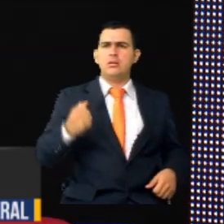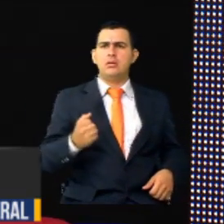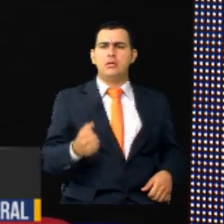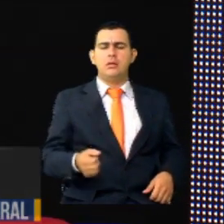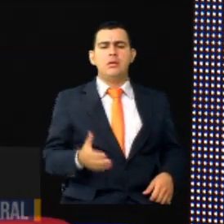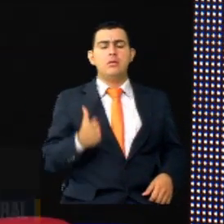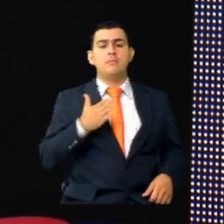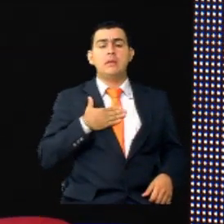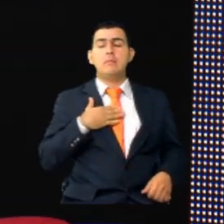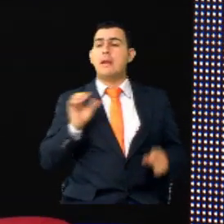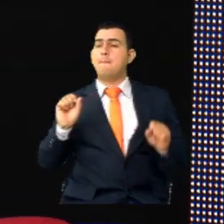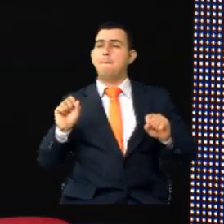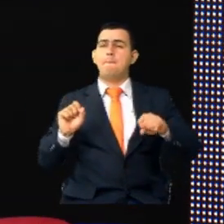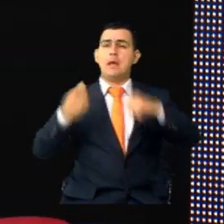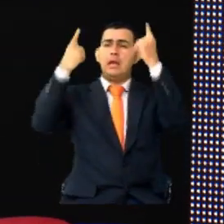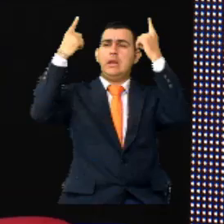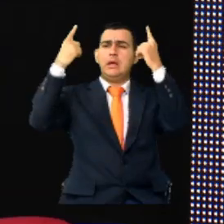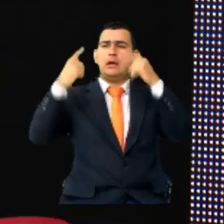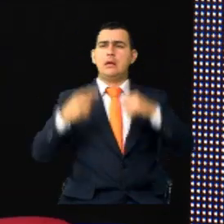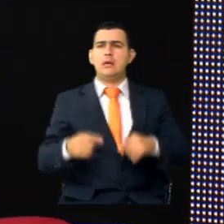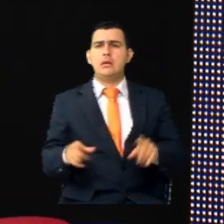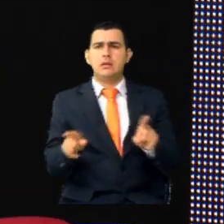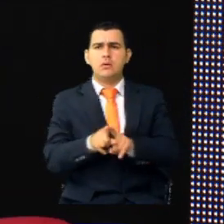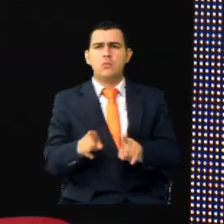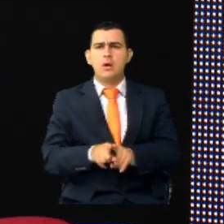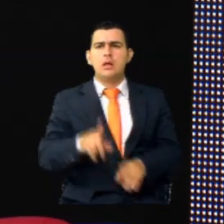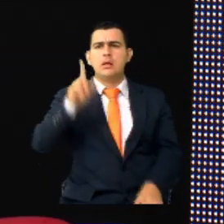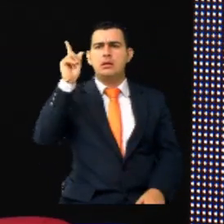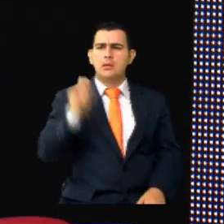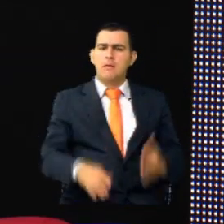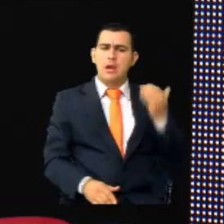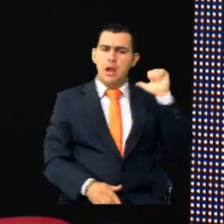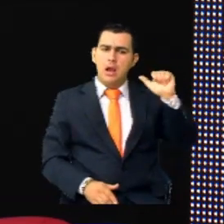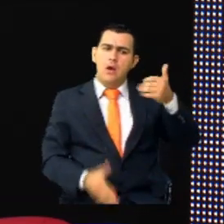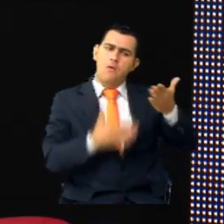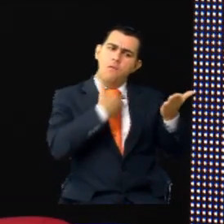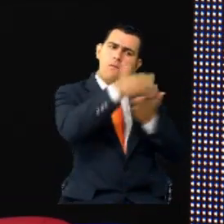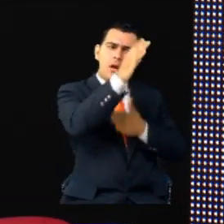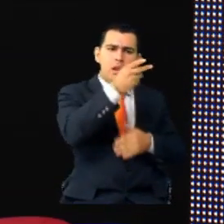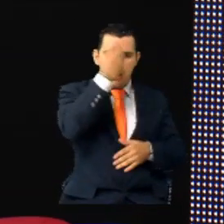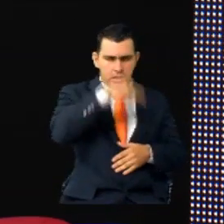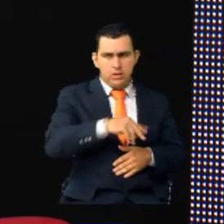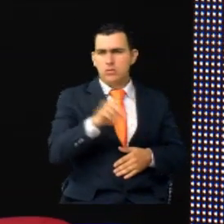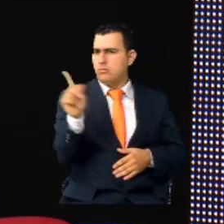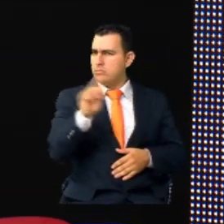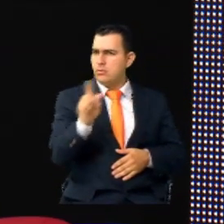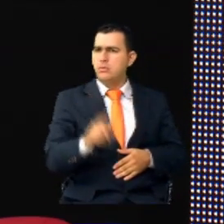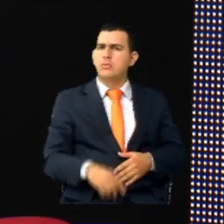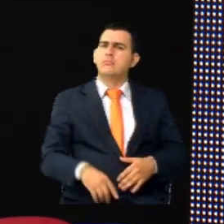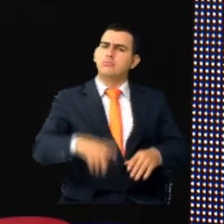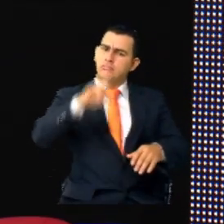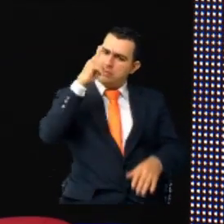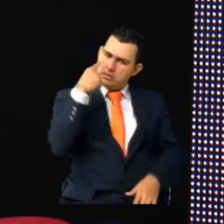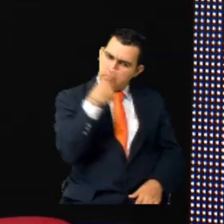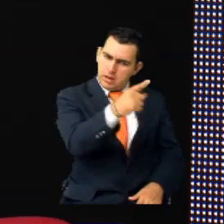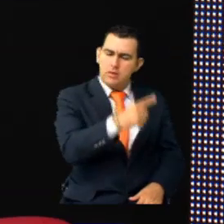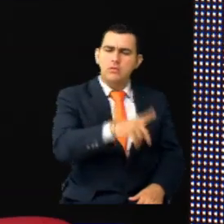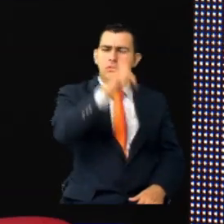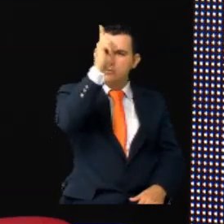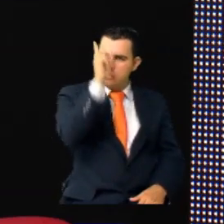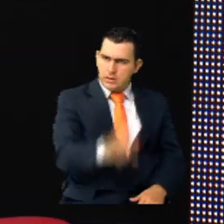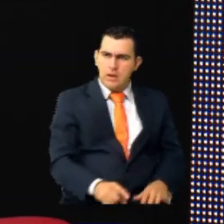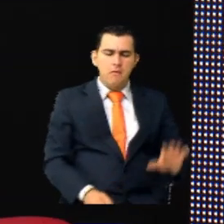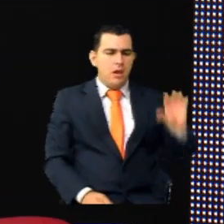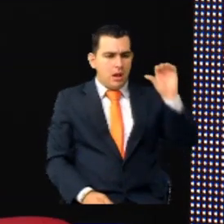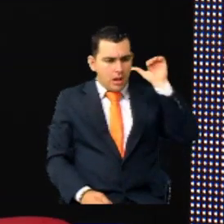pelea quien termine saliendo de su vivienda sea la mujer con sus hijos. Entonces, por eso, la escrituración